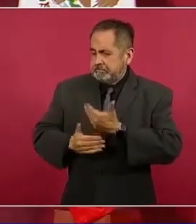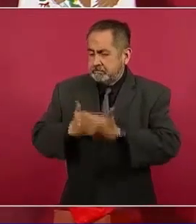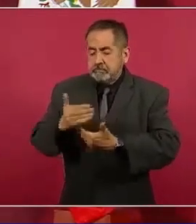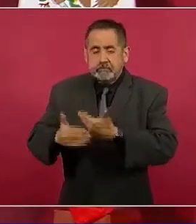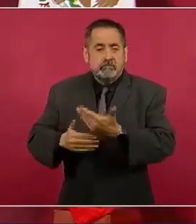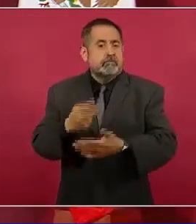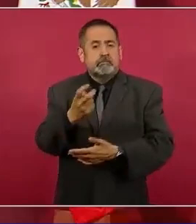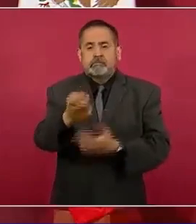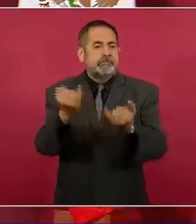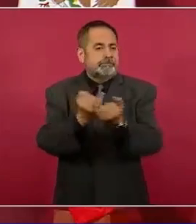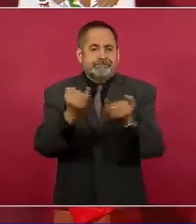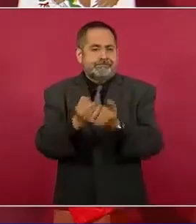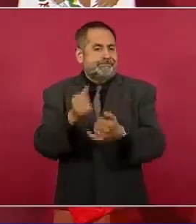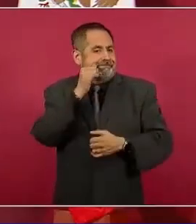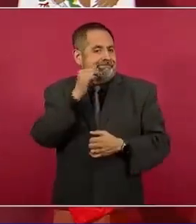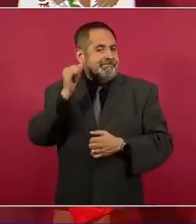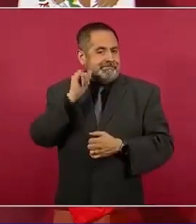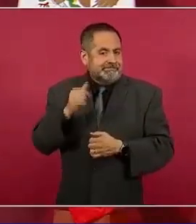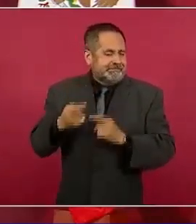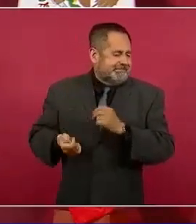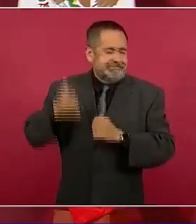Entonces, ayer avanzamos